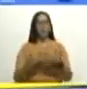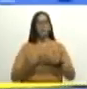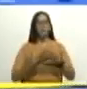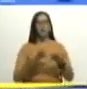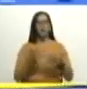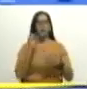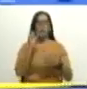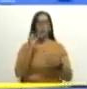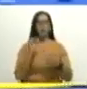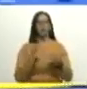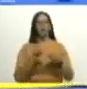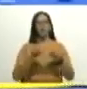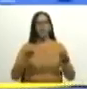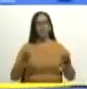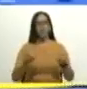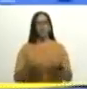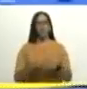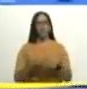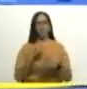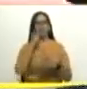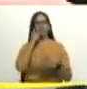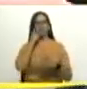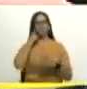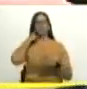granito de arena por allá, ¿verdad?